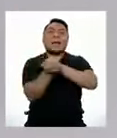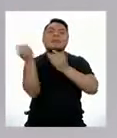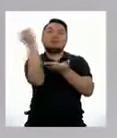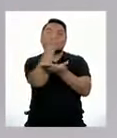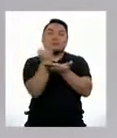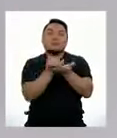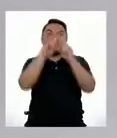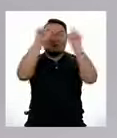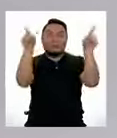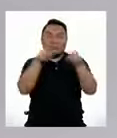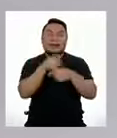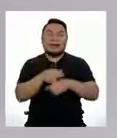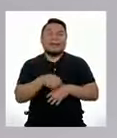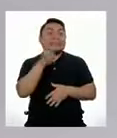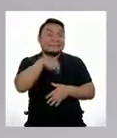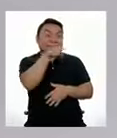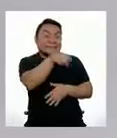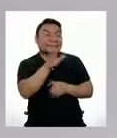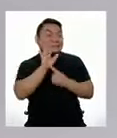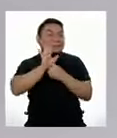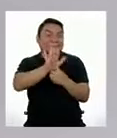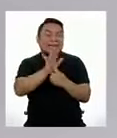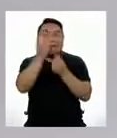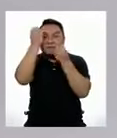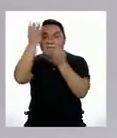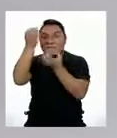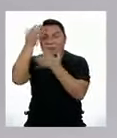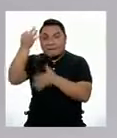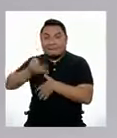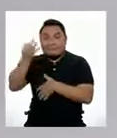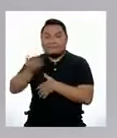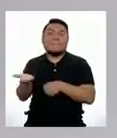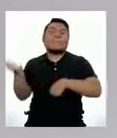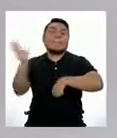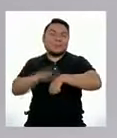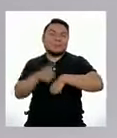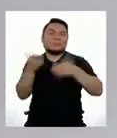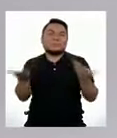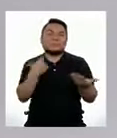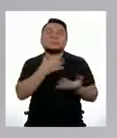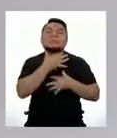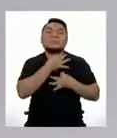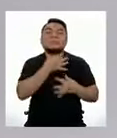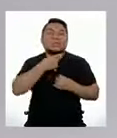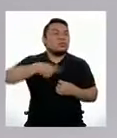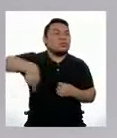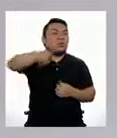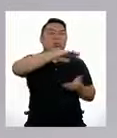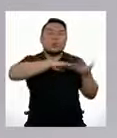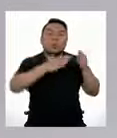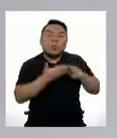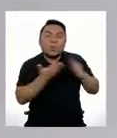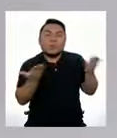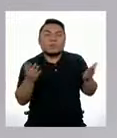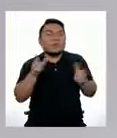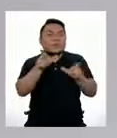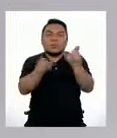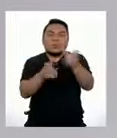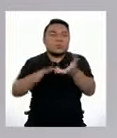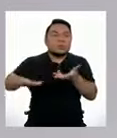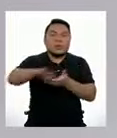gráficos estadísticos nos sirven para presentar datos reales acerca de situaciones de interés de nuestra comunidad,